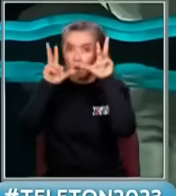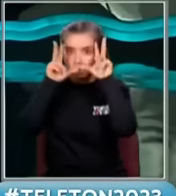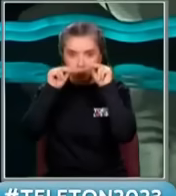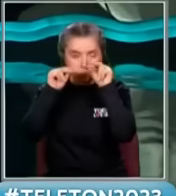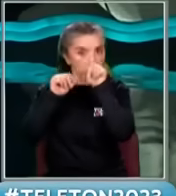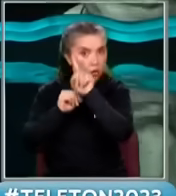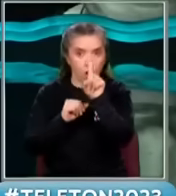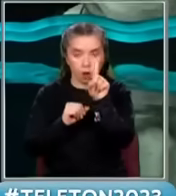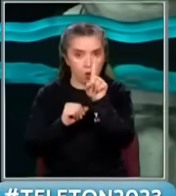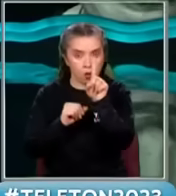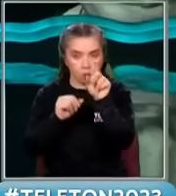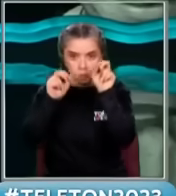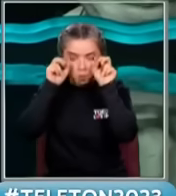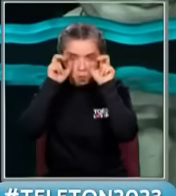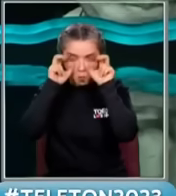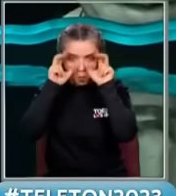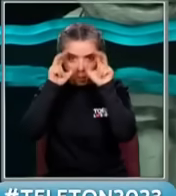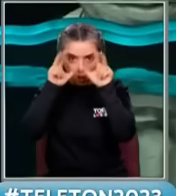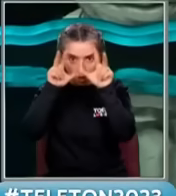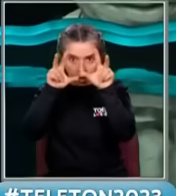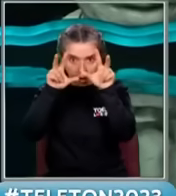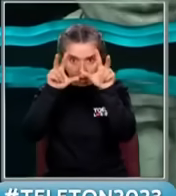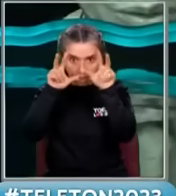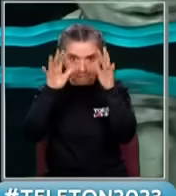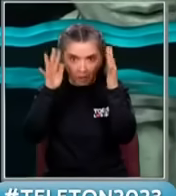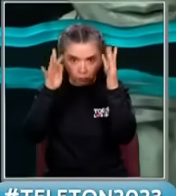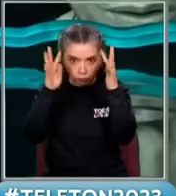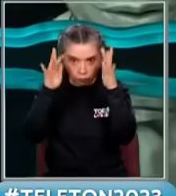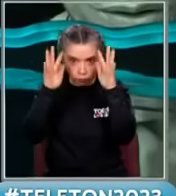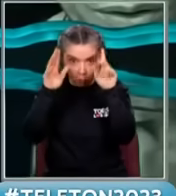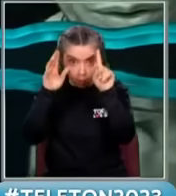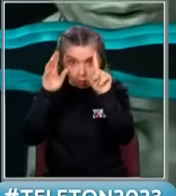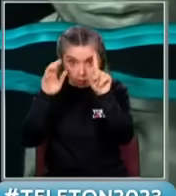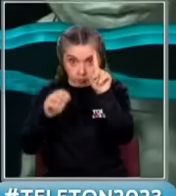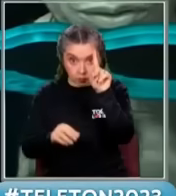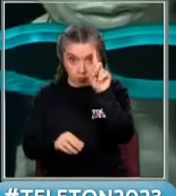ningún segundo. Miren fijamente mis manos.